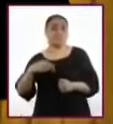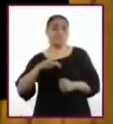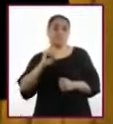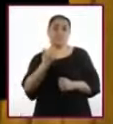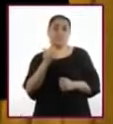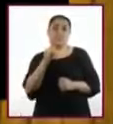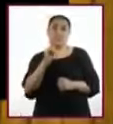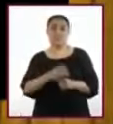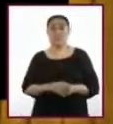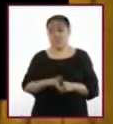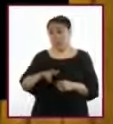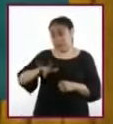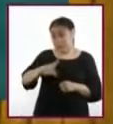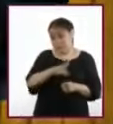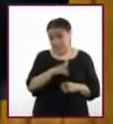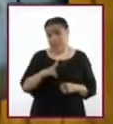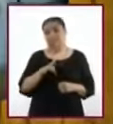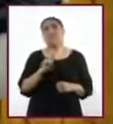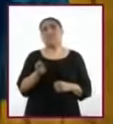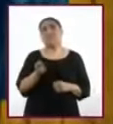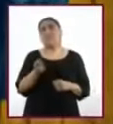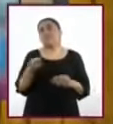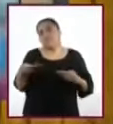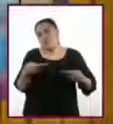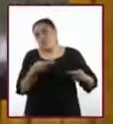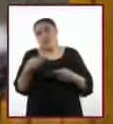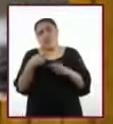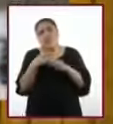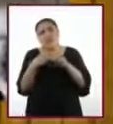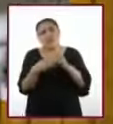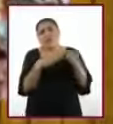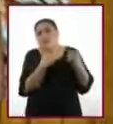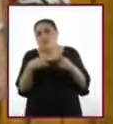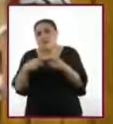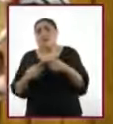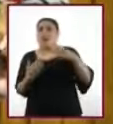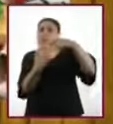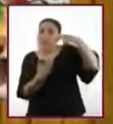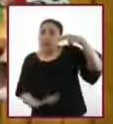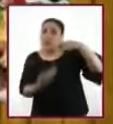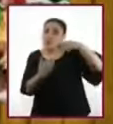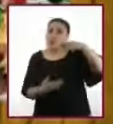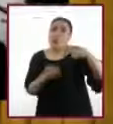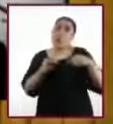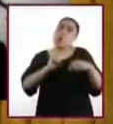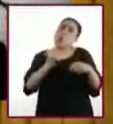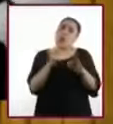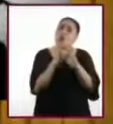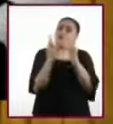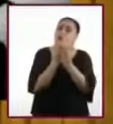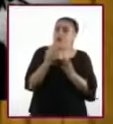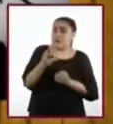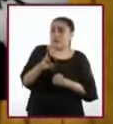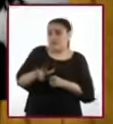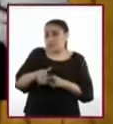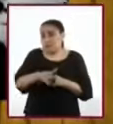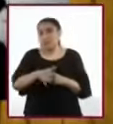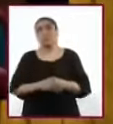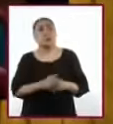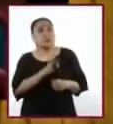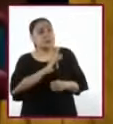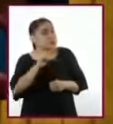Los títeres son muñecos de diferentes materiales que se pueden mover a partir de hilos u otros procedimientos. Con ellos se pueden representar obras